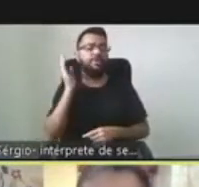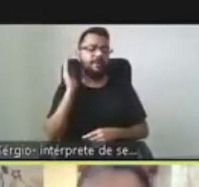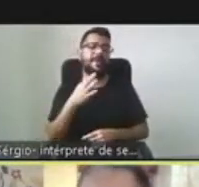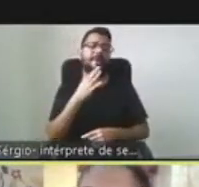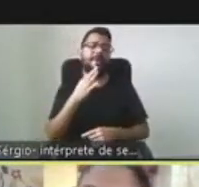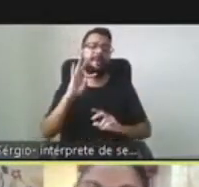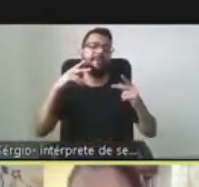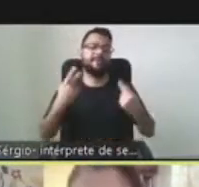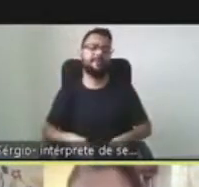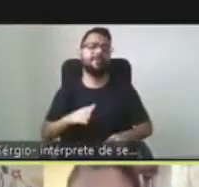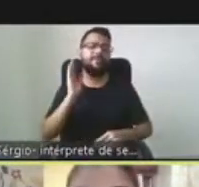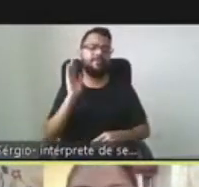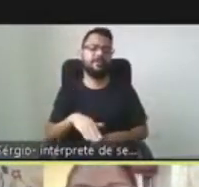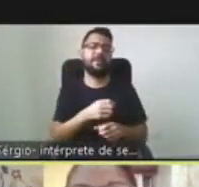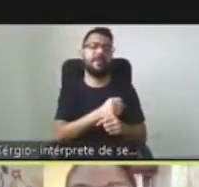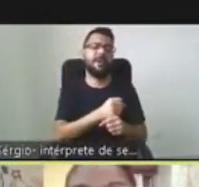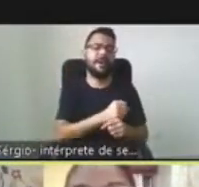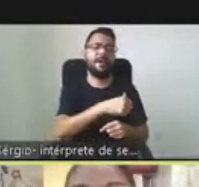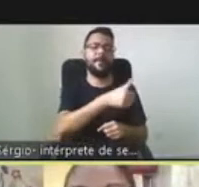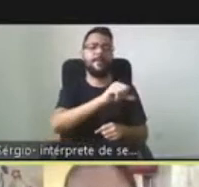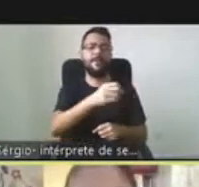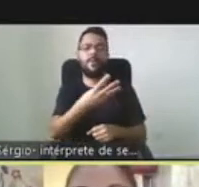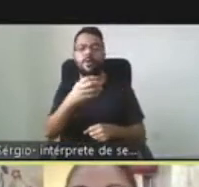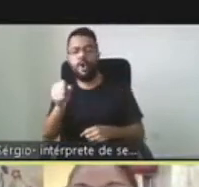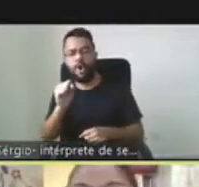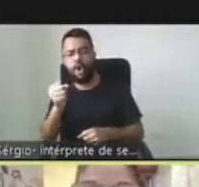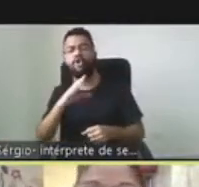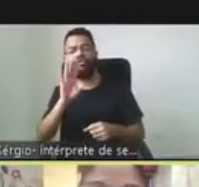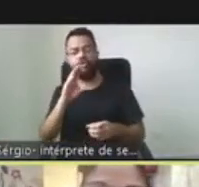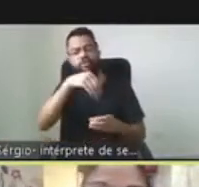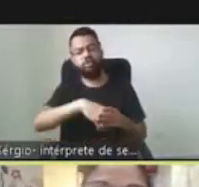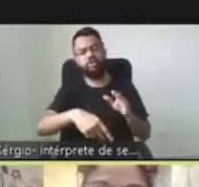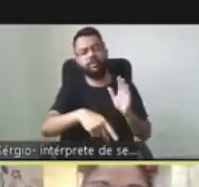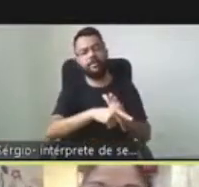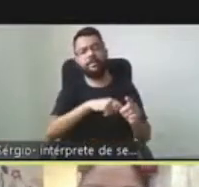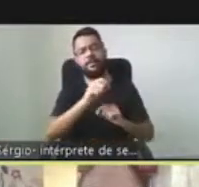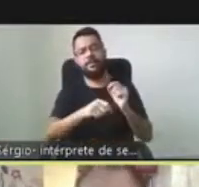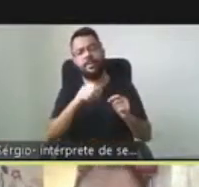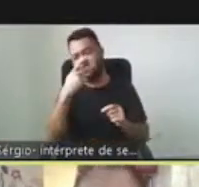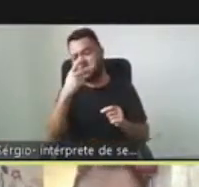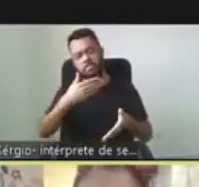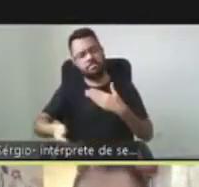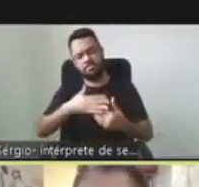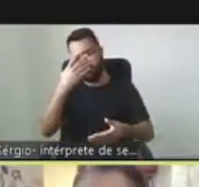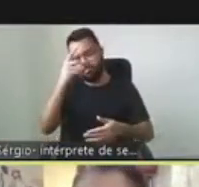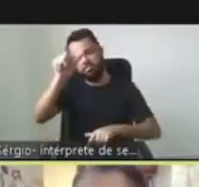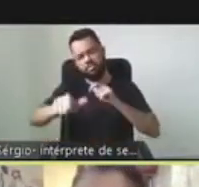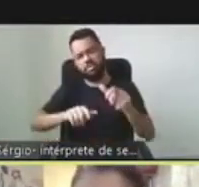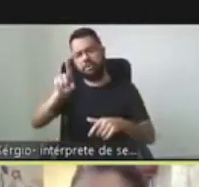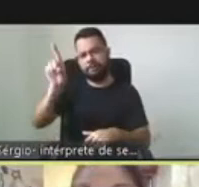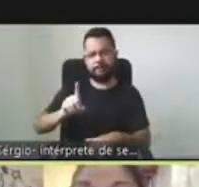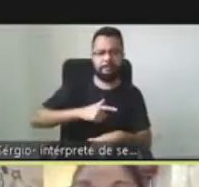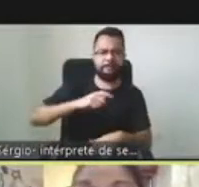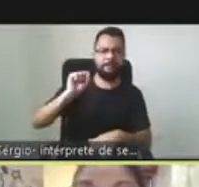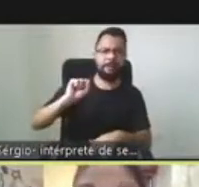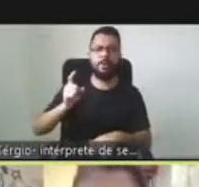vienen a ser desarrollo integral de las personas independientemente de la condición con la que